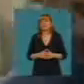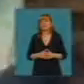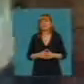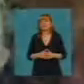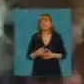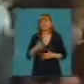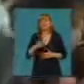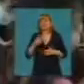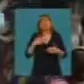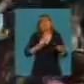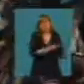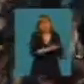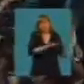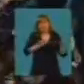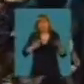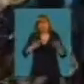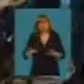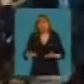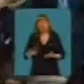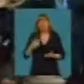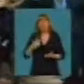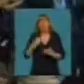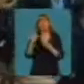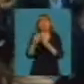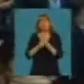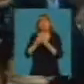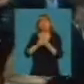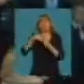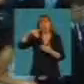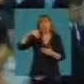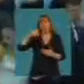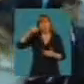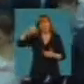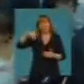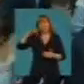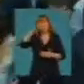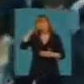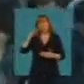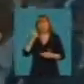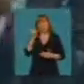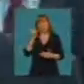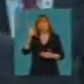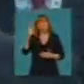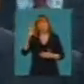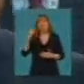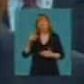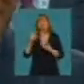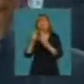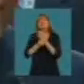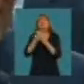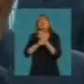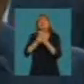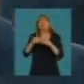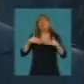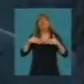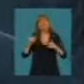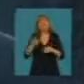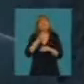a realizar la jura al señor doctor Juan Luis Mansur como Ministro de Salud. El que siempre se ríe.